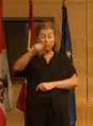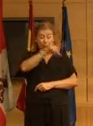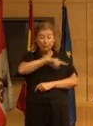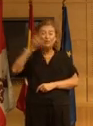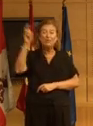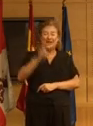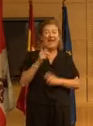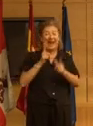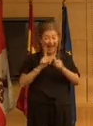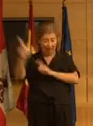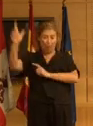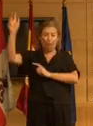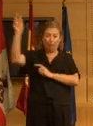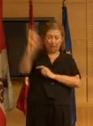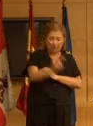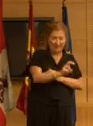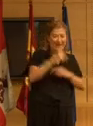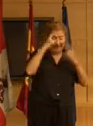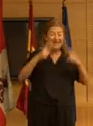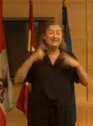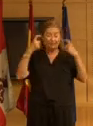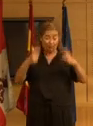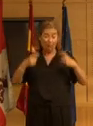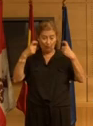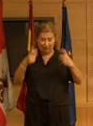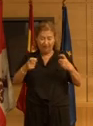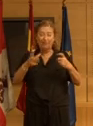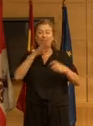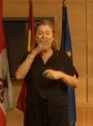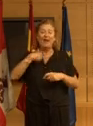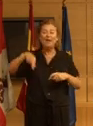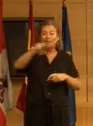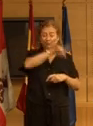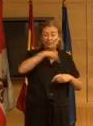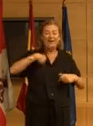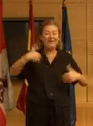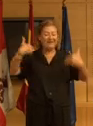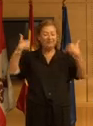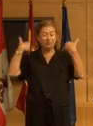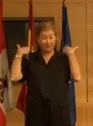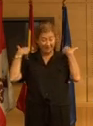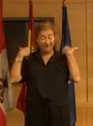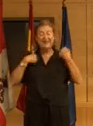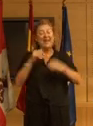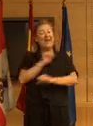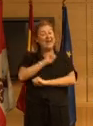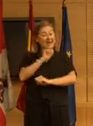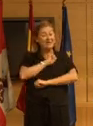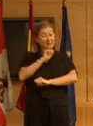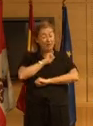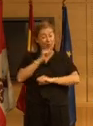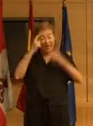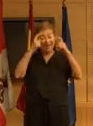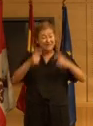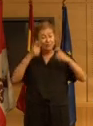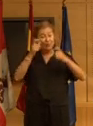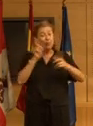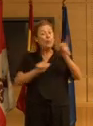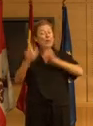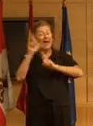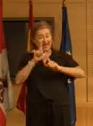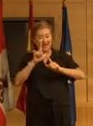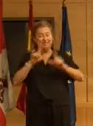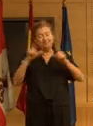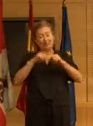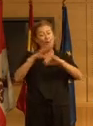venido de muy lejos, es un gran esfuerzo. Para nosotros es una gran responsabilidad y espero que el esfuerzo del viaje os